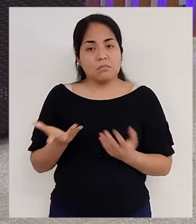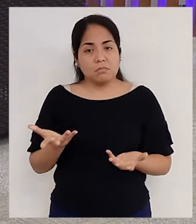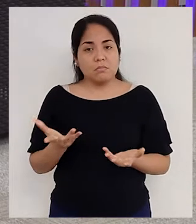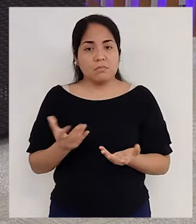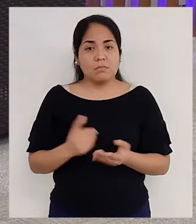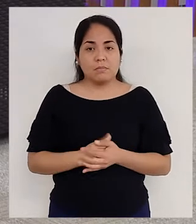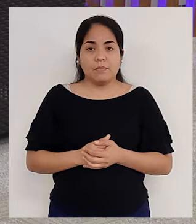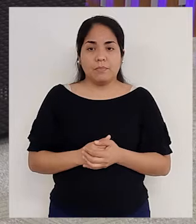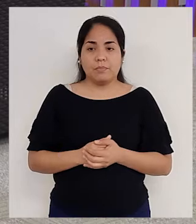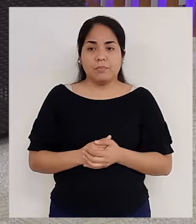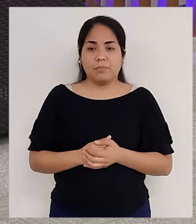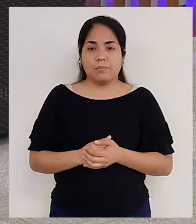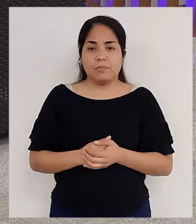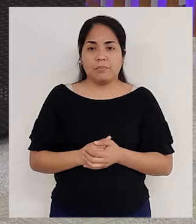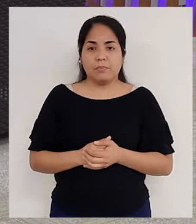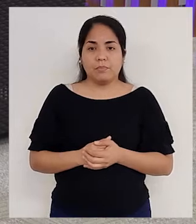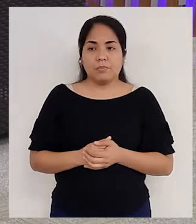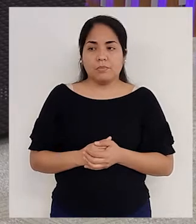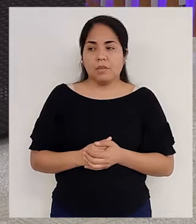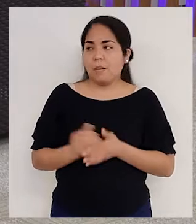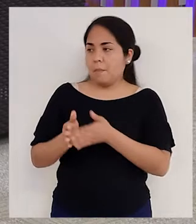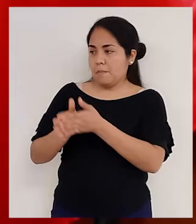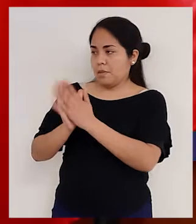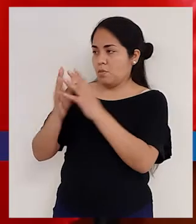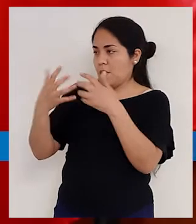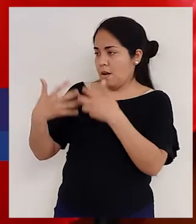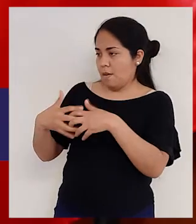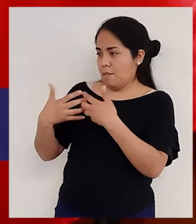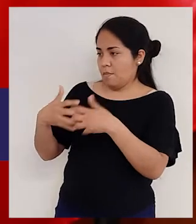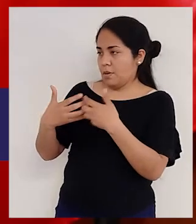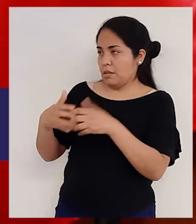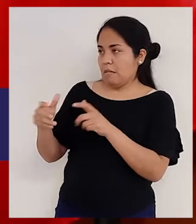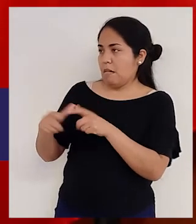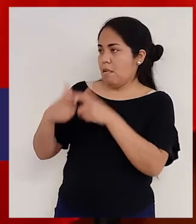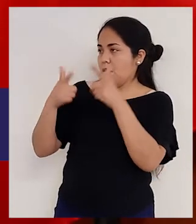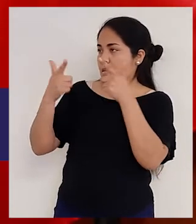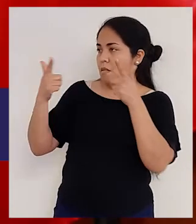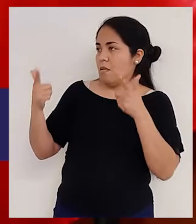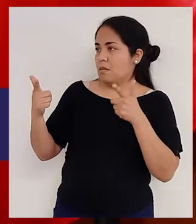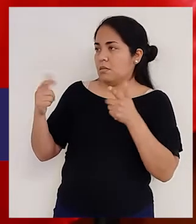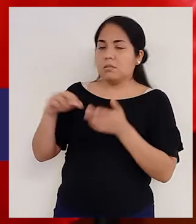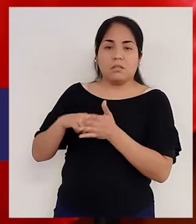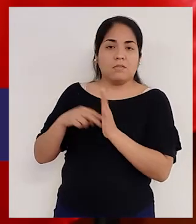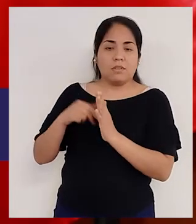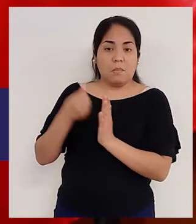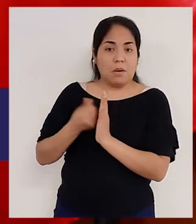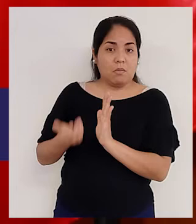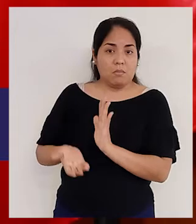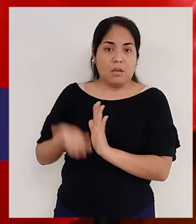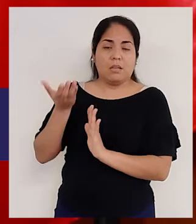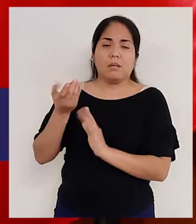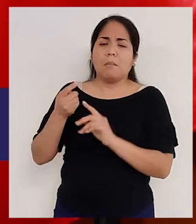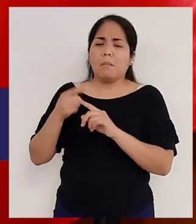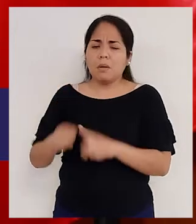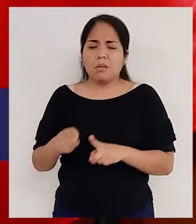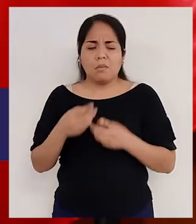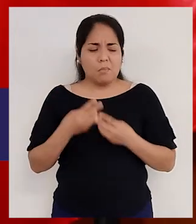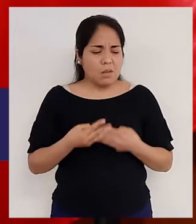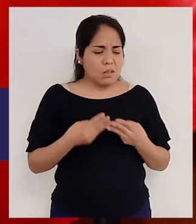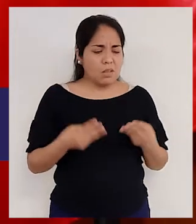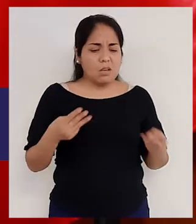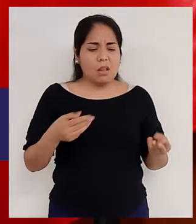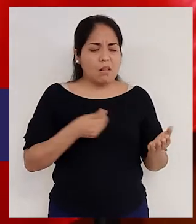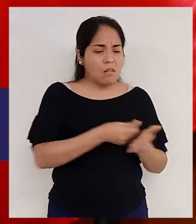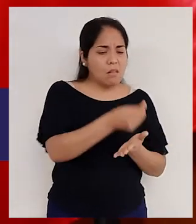soles. No estoy diciendo que la haga una empresa constructora, porque seguramente le va a cobrar más, pero